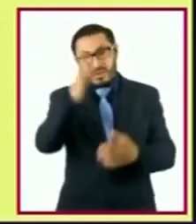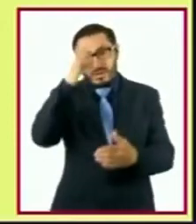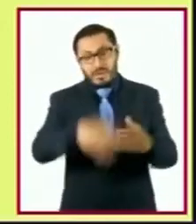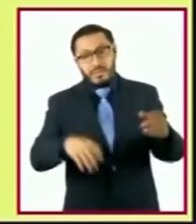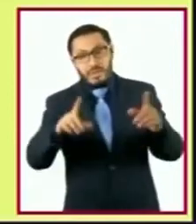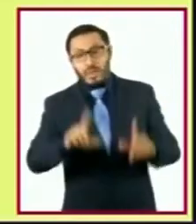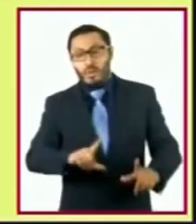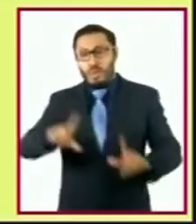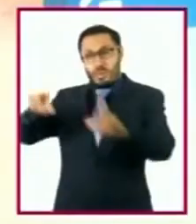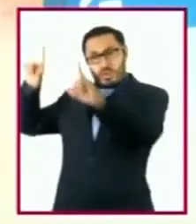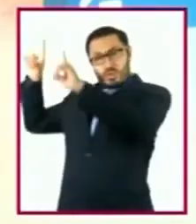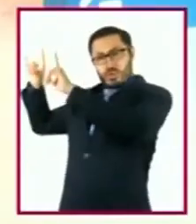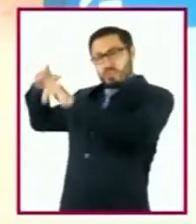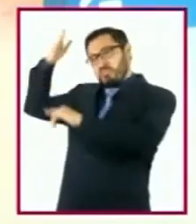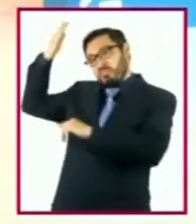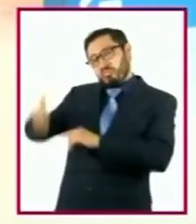visible.